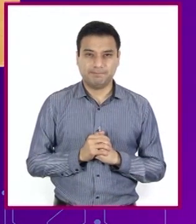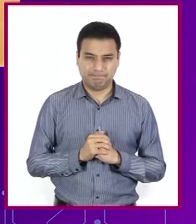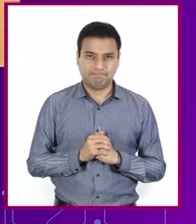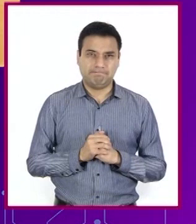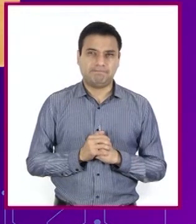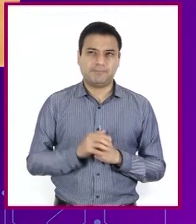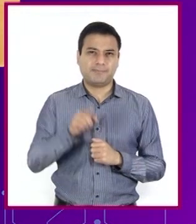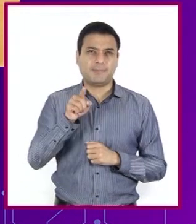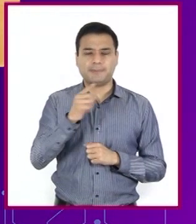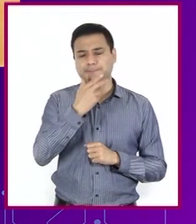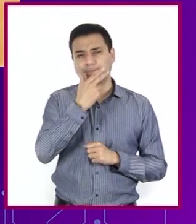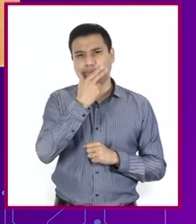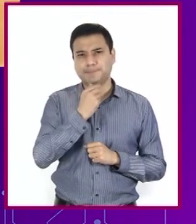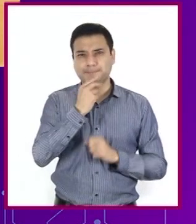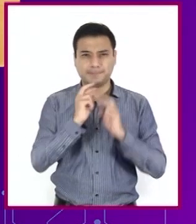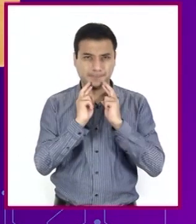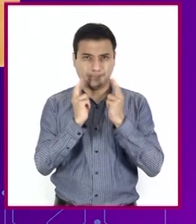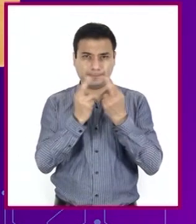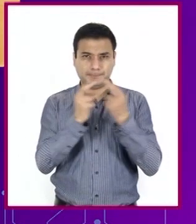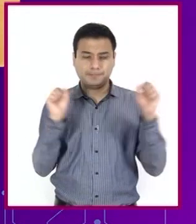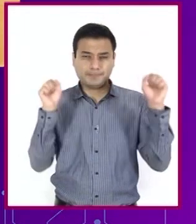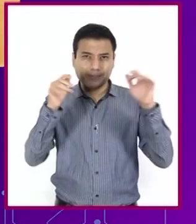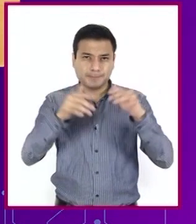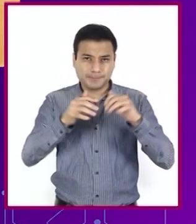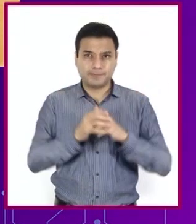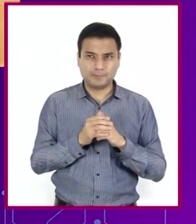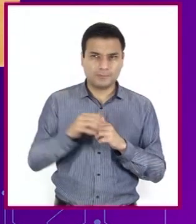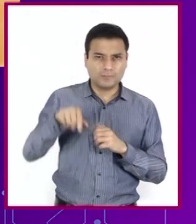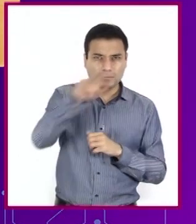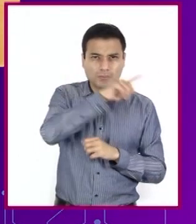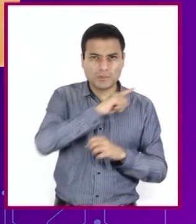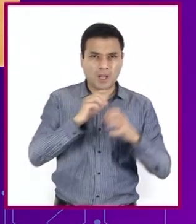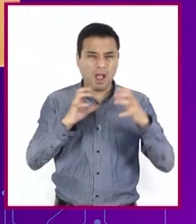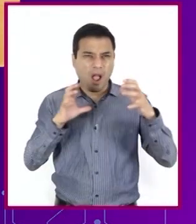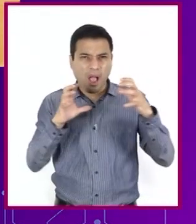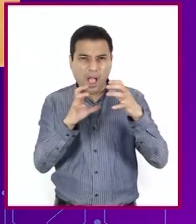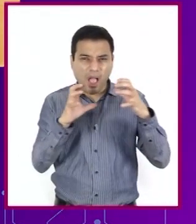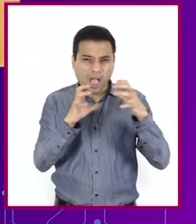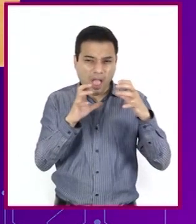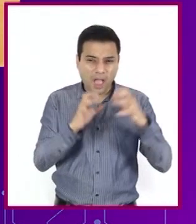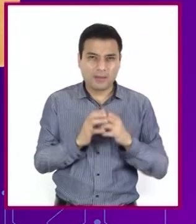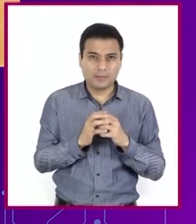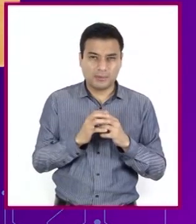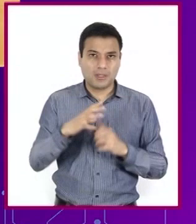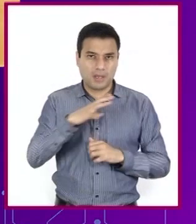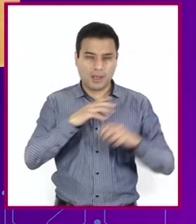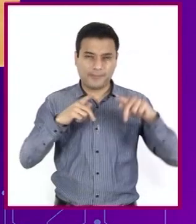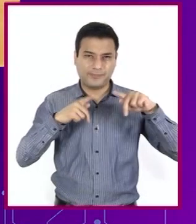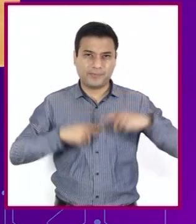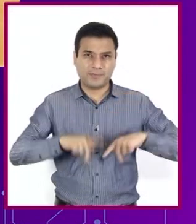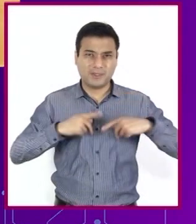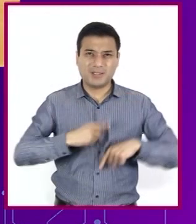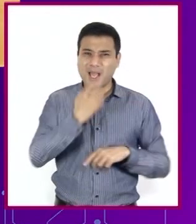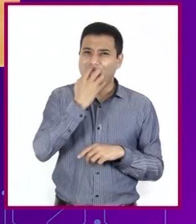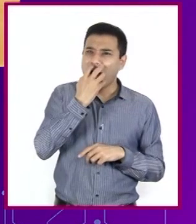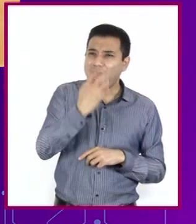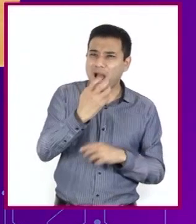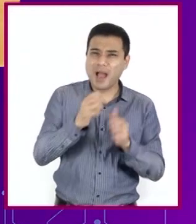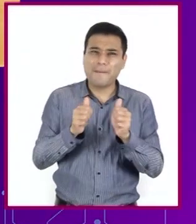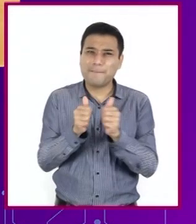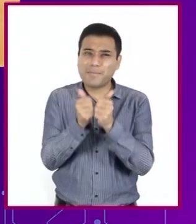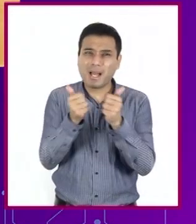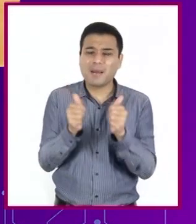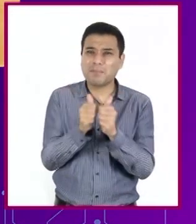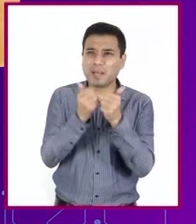a una reunión de desempleados. Escuché fuertes discusiones. No se oía más que un grito. ¡Pan! ¡Pan!